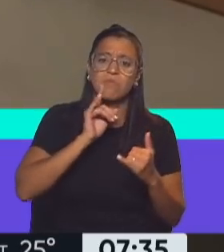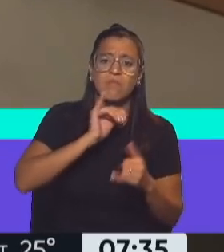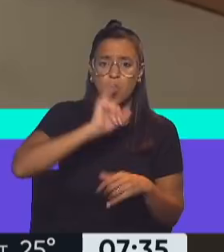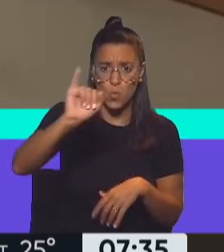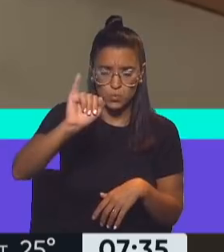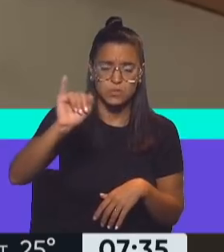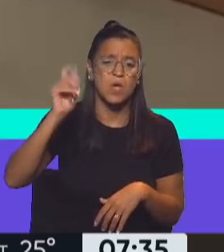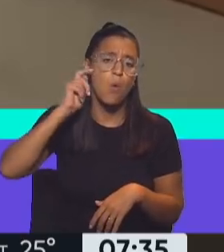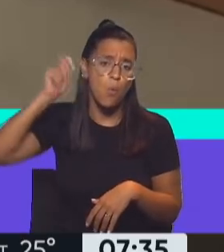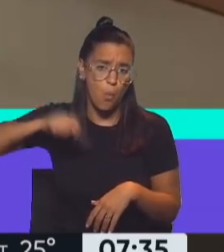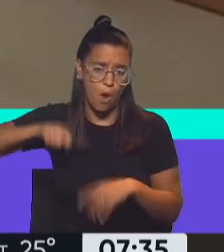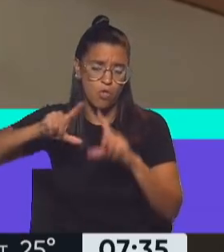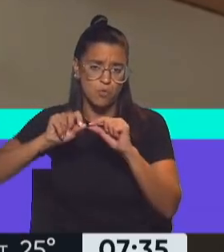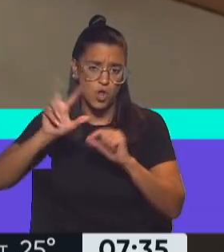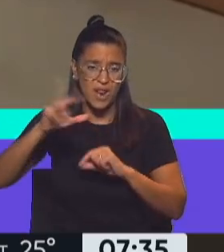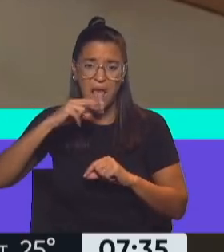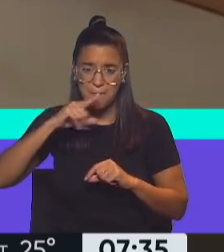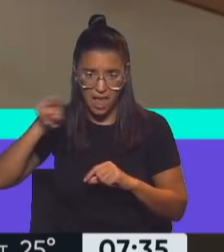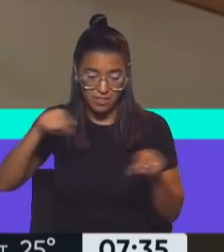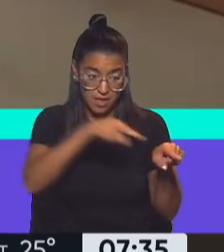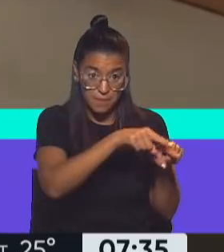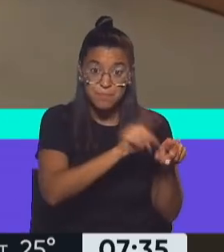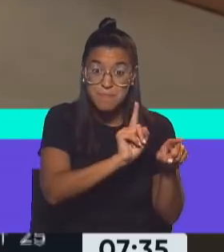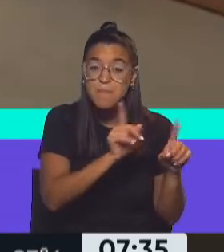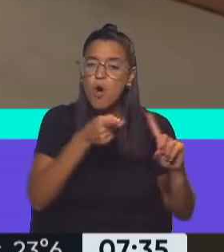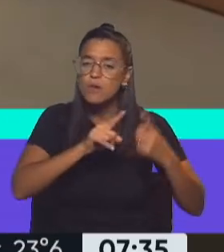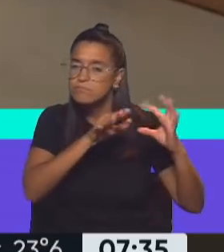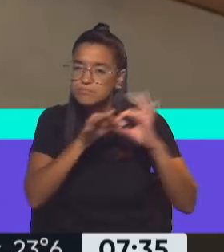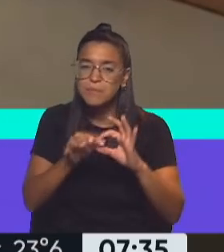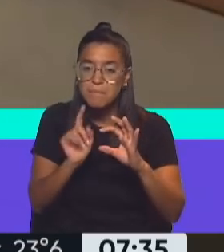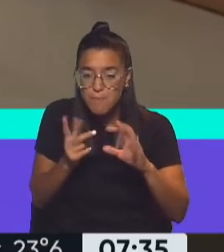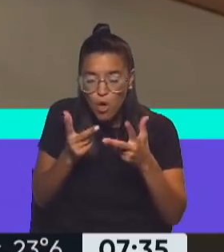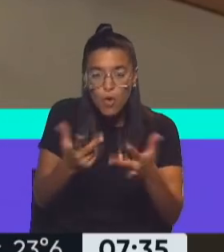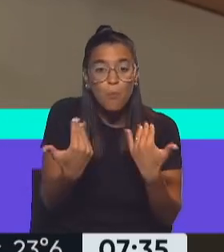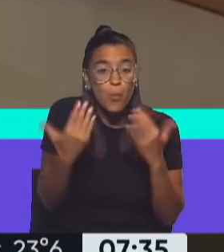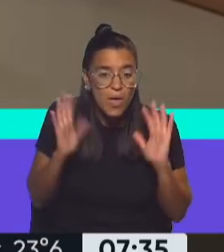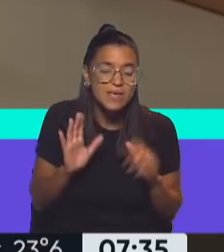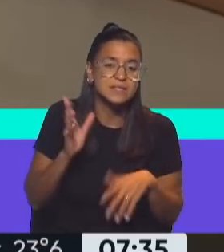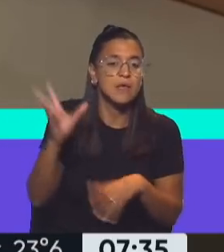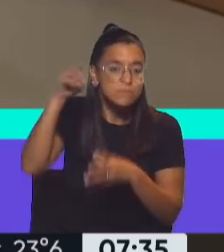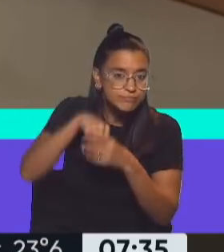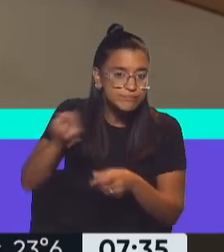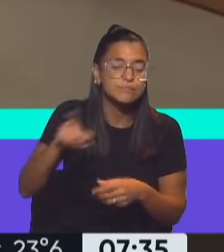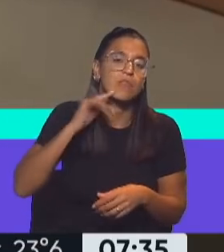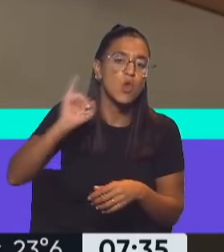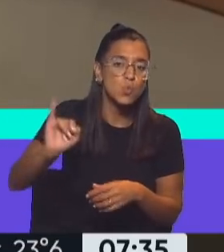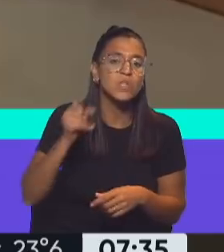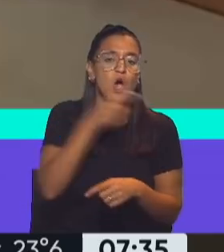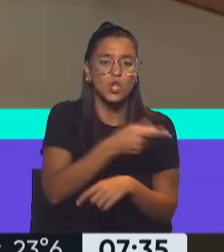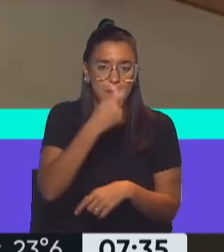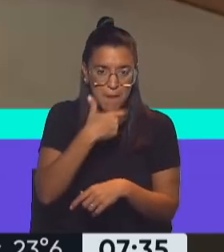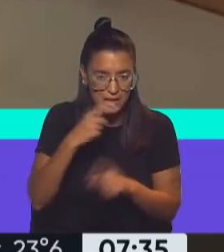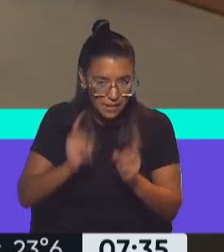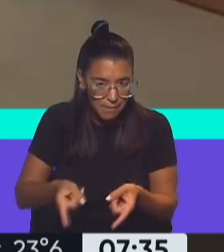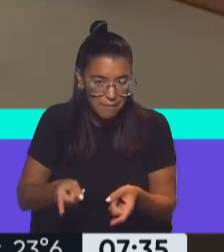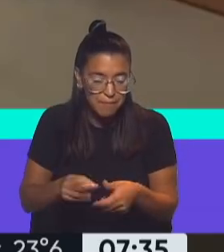ante el Juzgado Federal número 3 de La Plata, ¿está relacionado con eso, con lo que usted acaba de señalar, la posibilidad de involucrar al expresidente Macri en este caso?